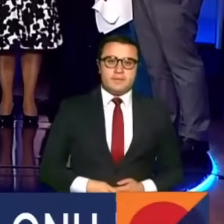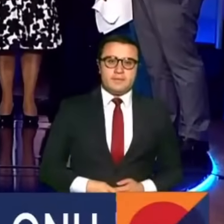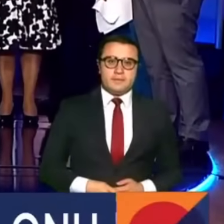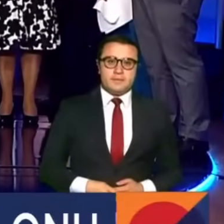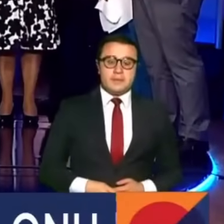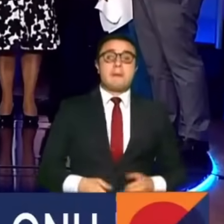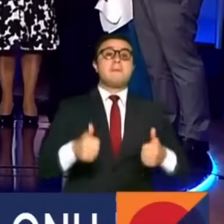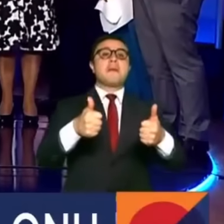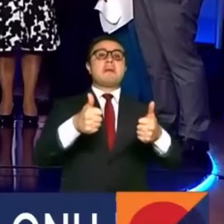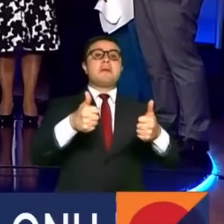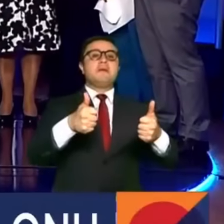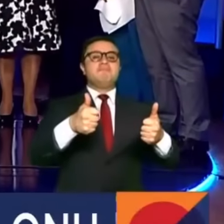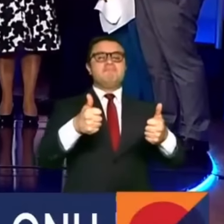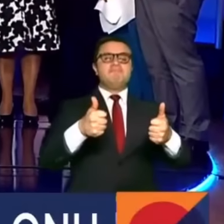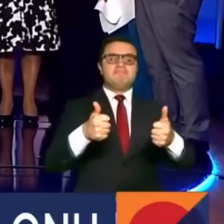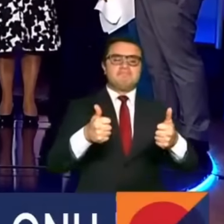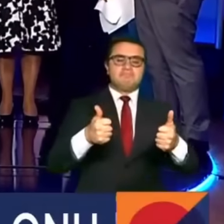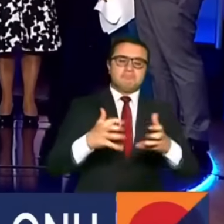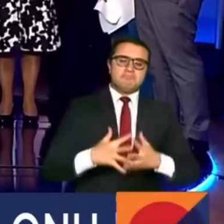Bien,